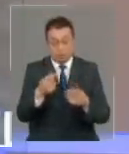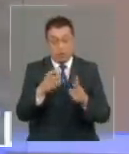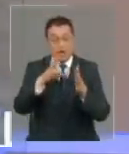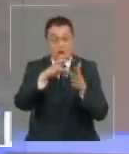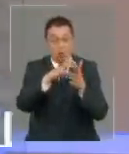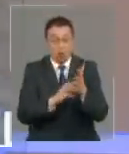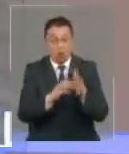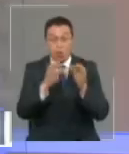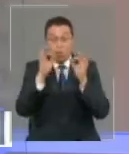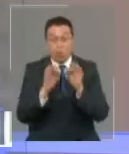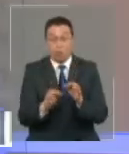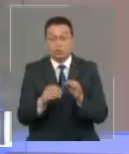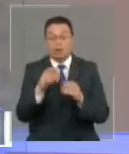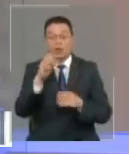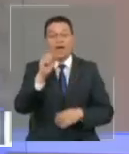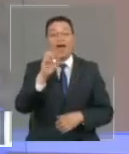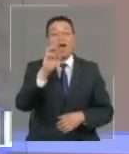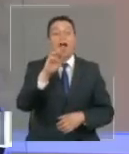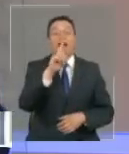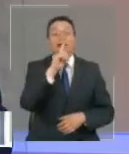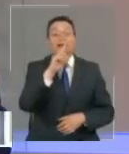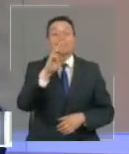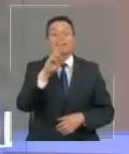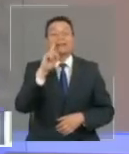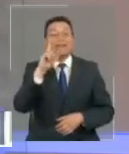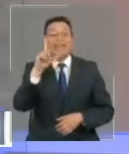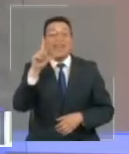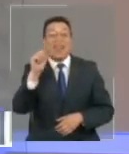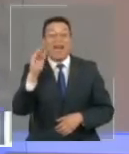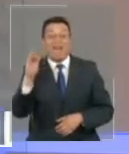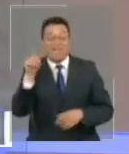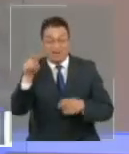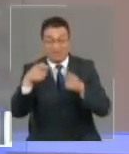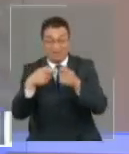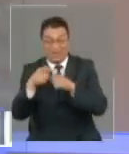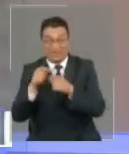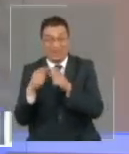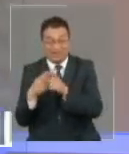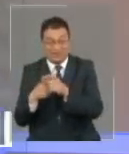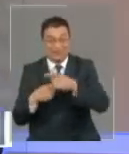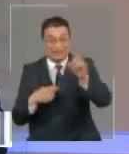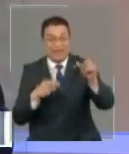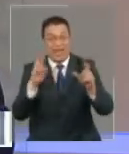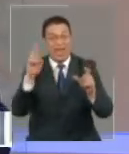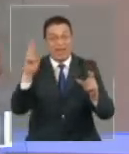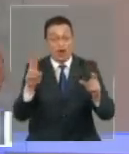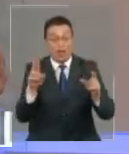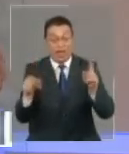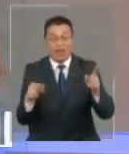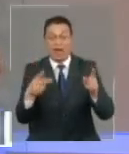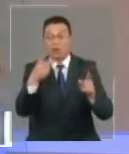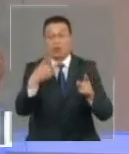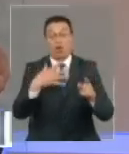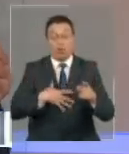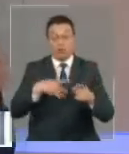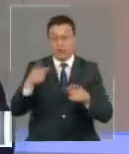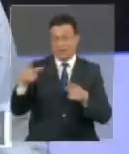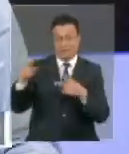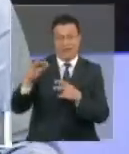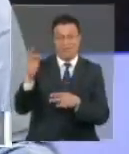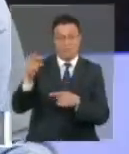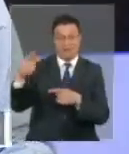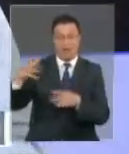justo, para que el artrilab, que hoy día se vende en formato clínico en Recoleta, y que usted lo compra en las farmacias que le gusta